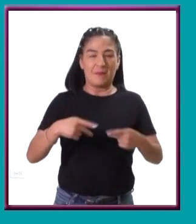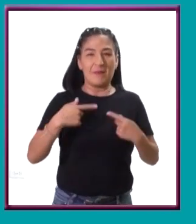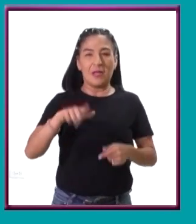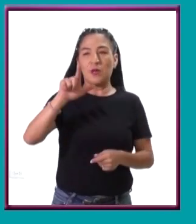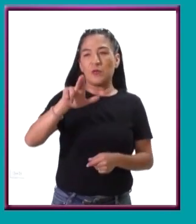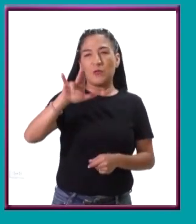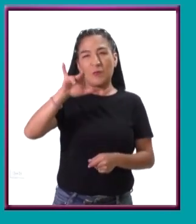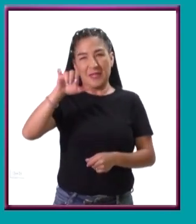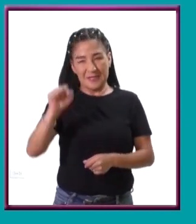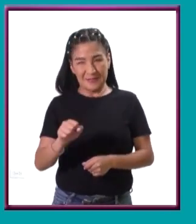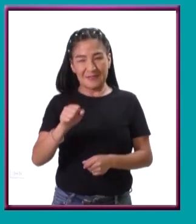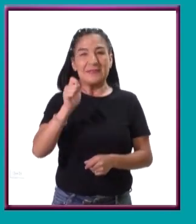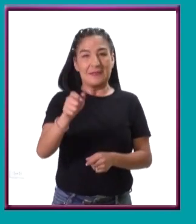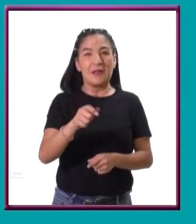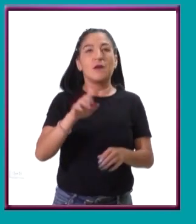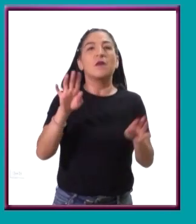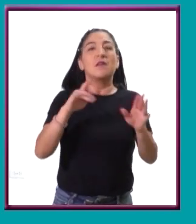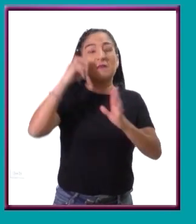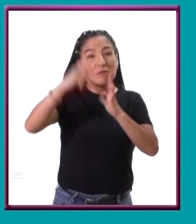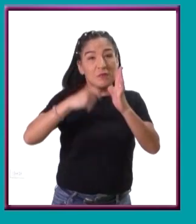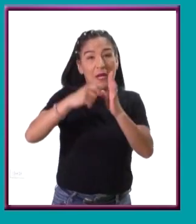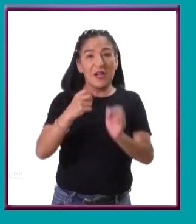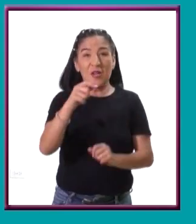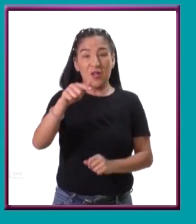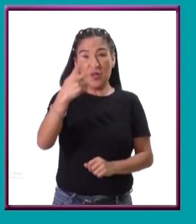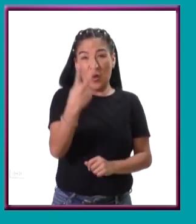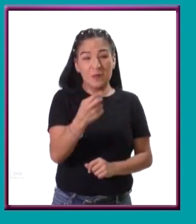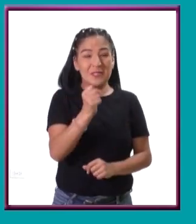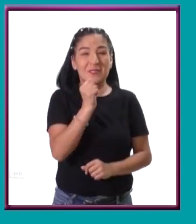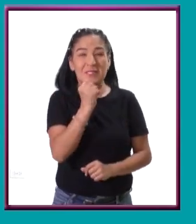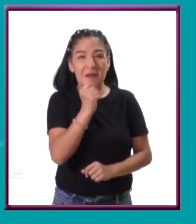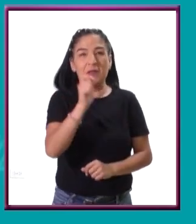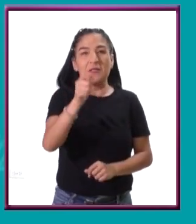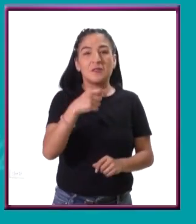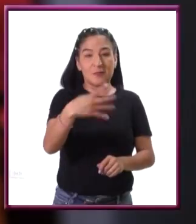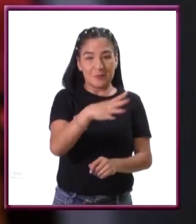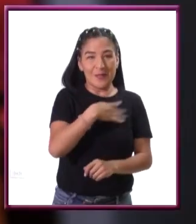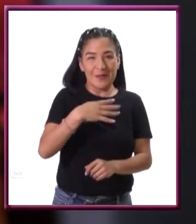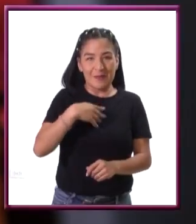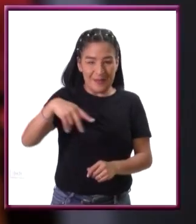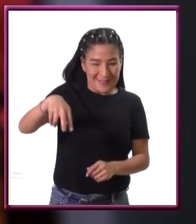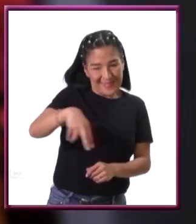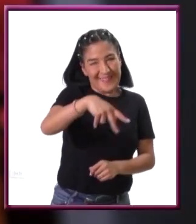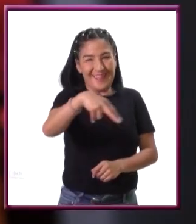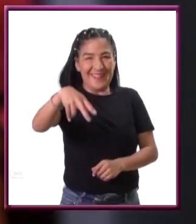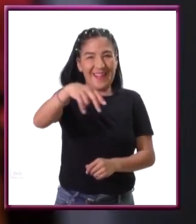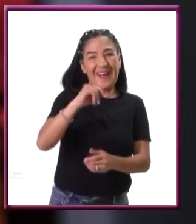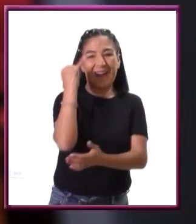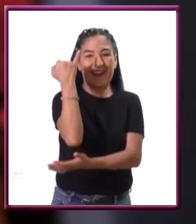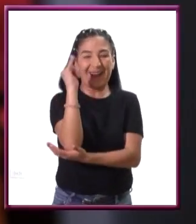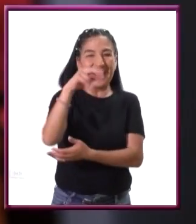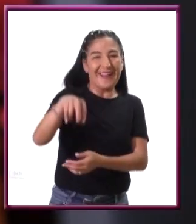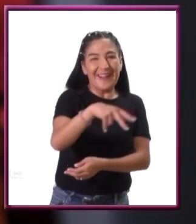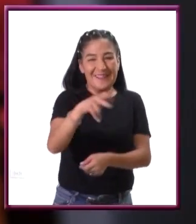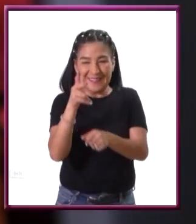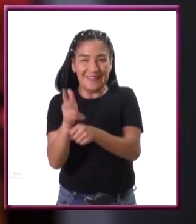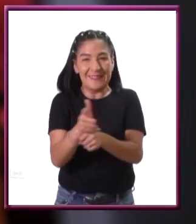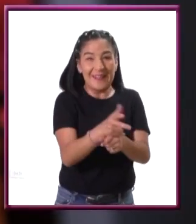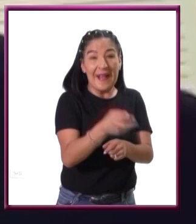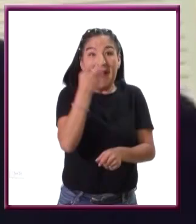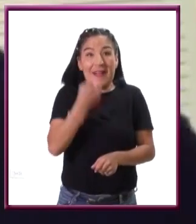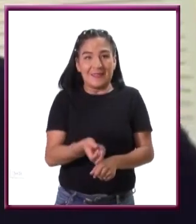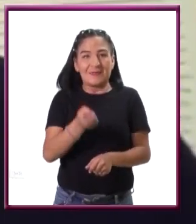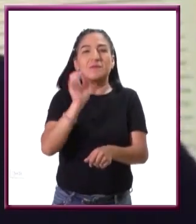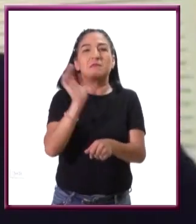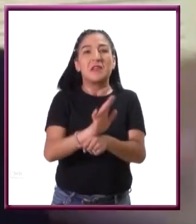filmó casi 2 segundos de una escena de su hijo caminando en su jardín. Sin embargo, esta película estuvo perdida